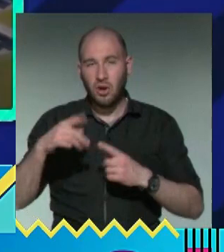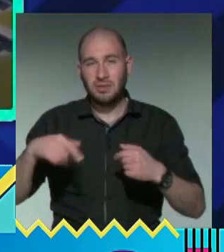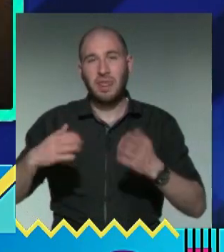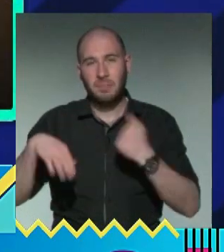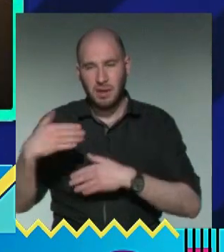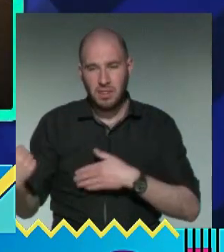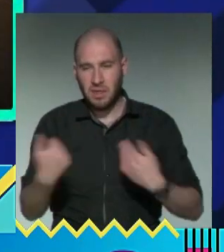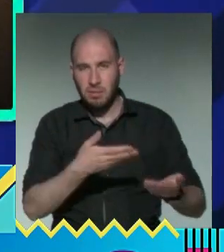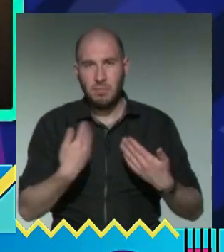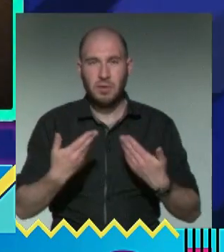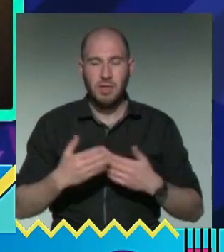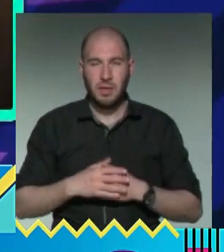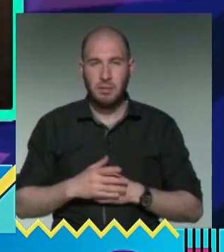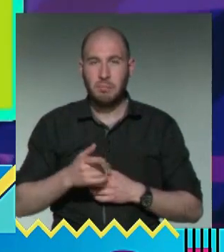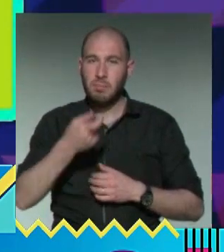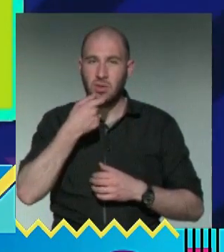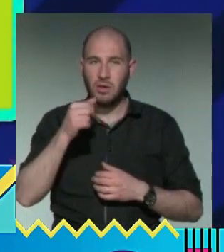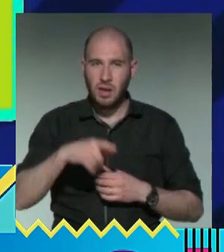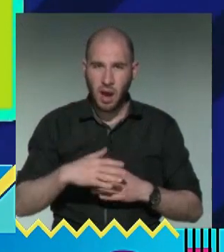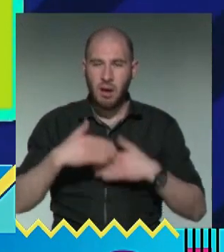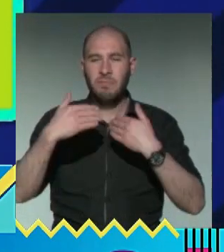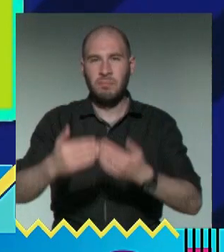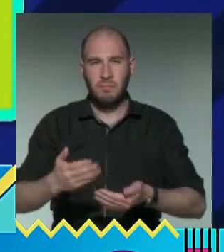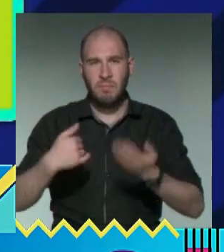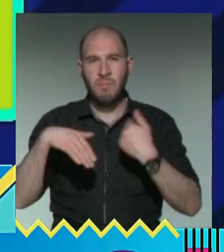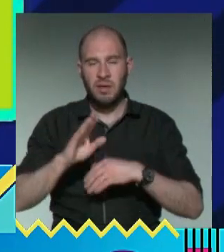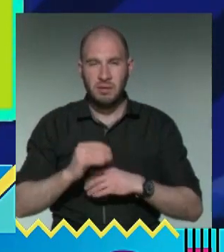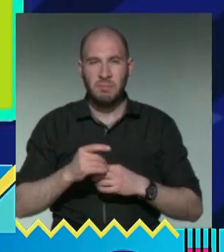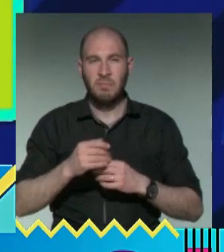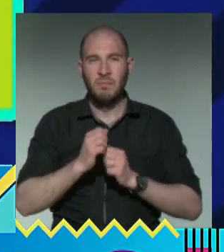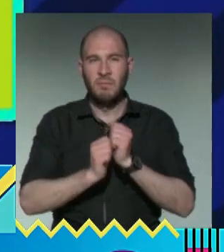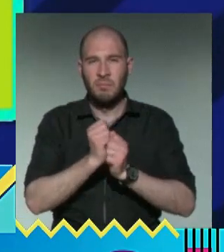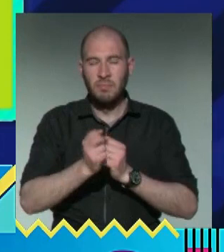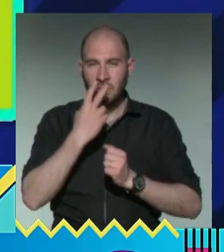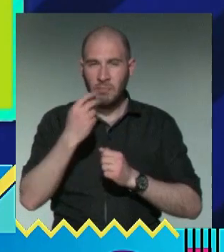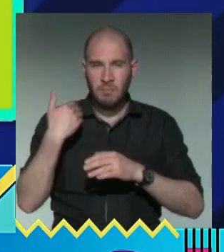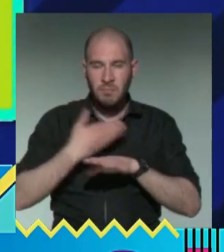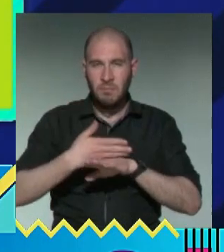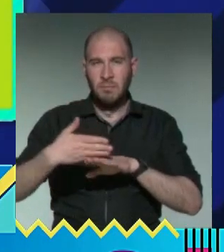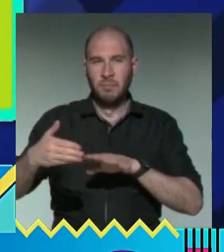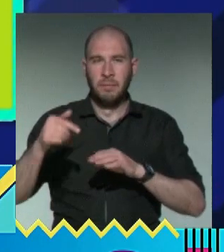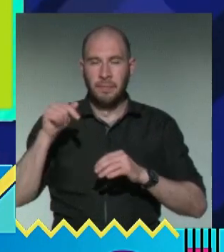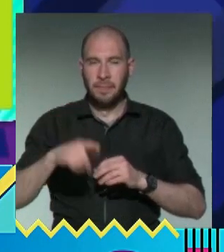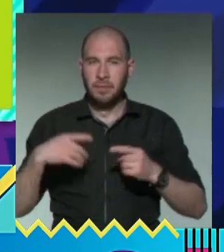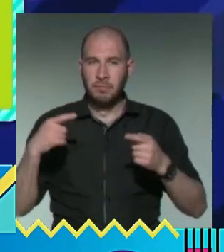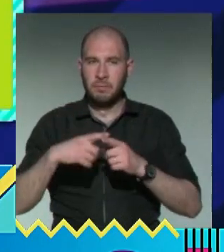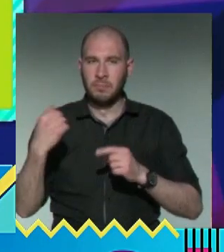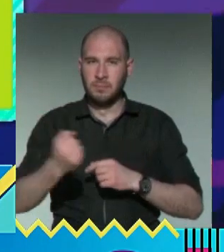excedentes, creemos que Mendoza está dando un paso más hacia la producción de energía sustentable. Creo que ese es un gran